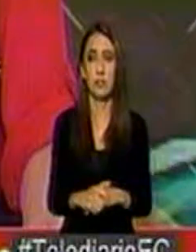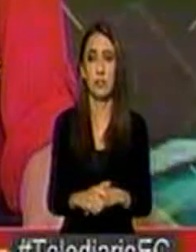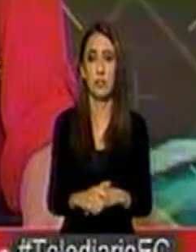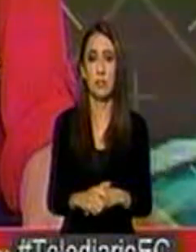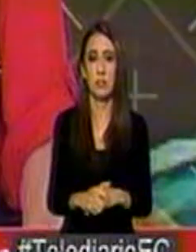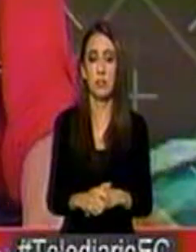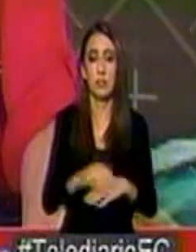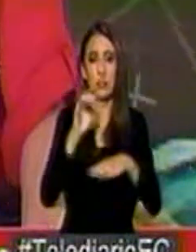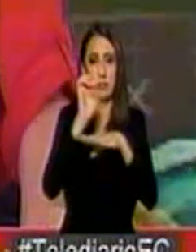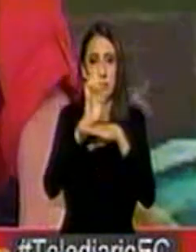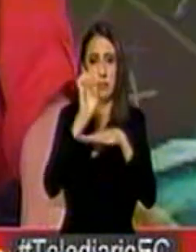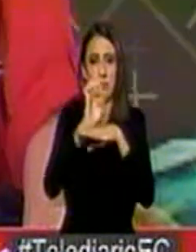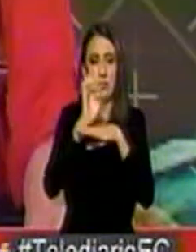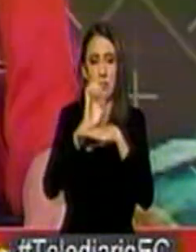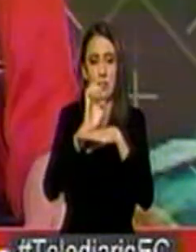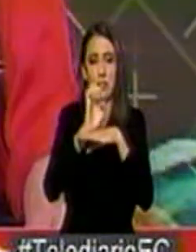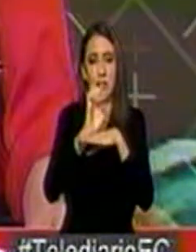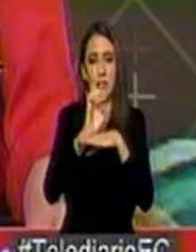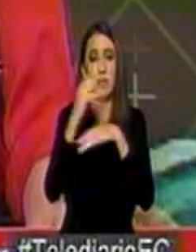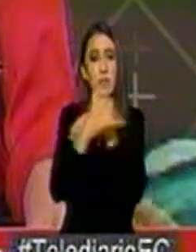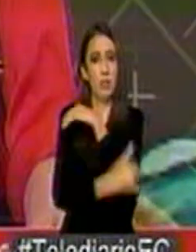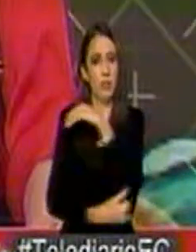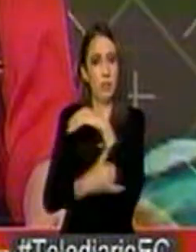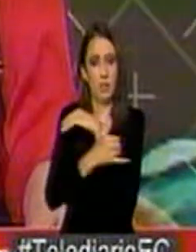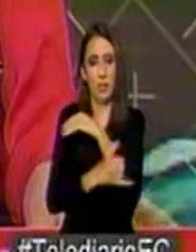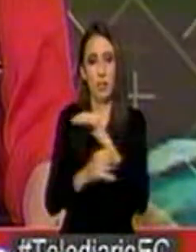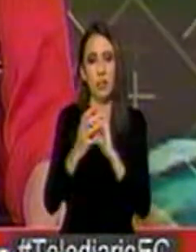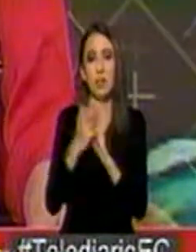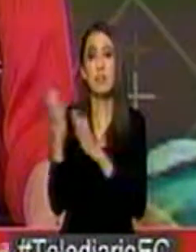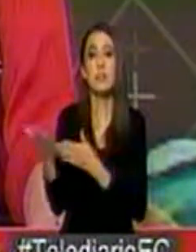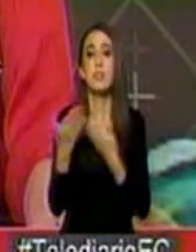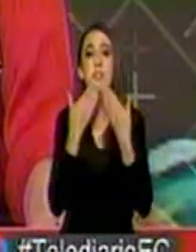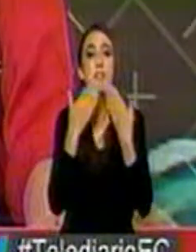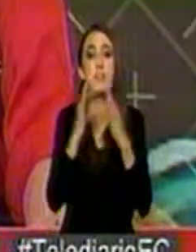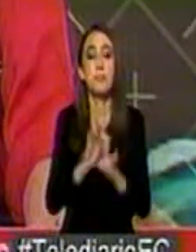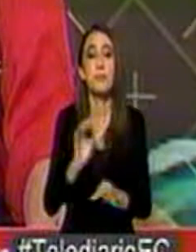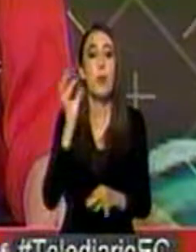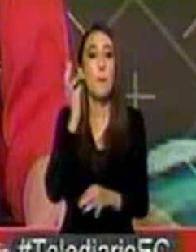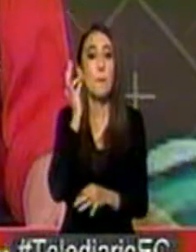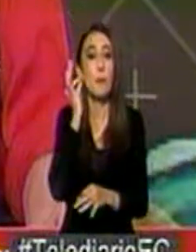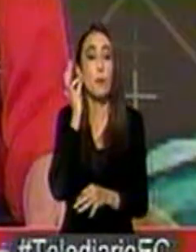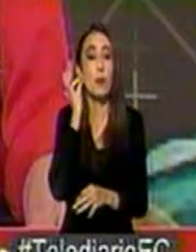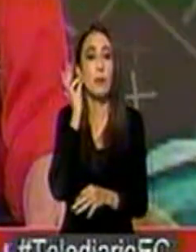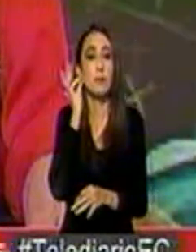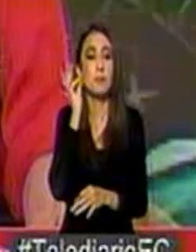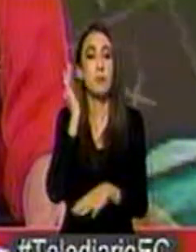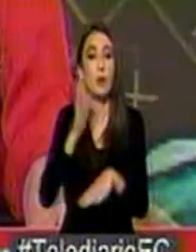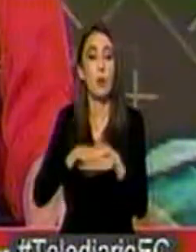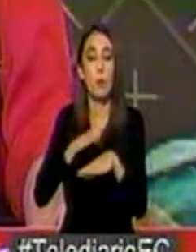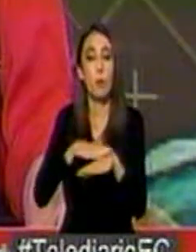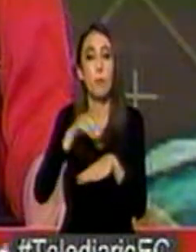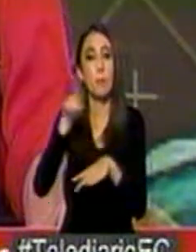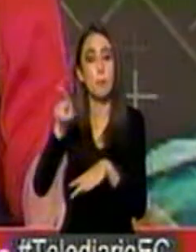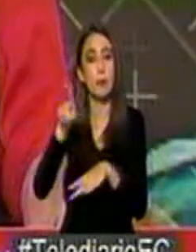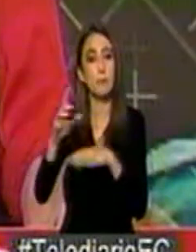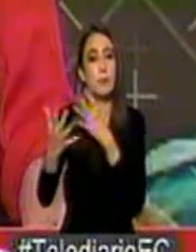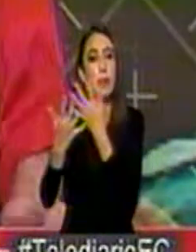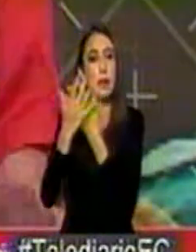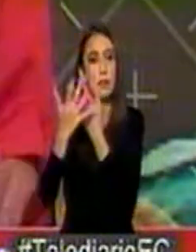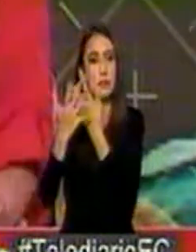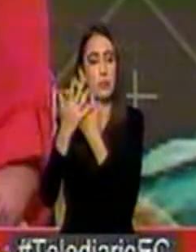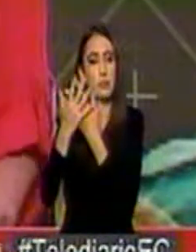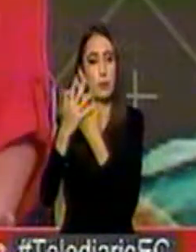ecuador es uno de los 11 países de américa que criminaliza a las mujeres que abortan al quedar embarazadas por violación